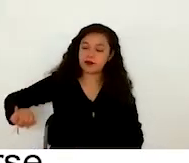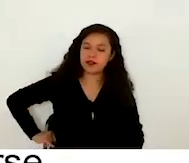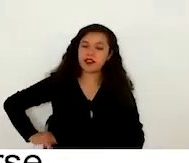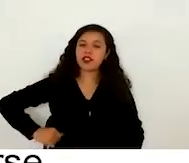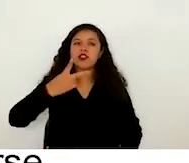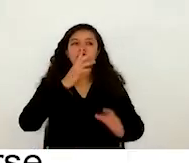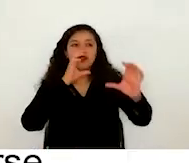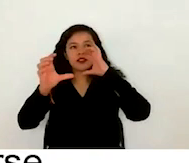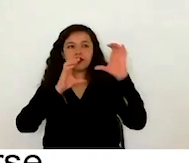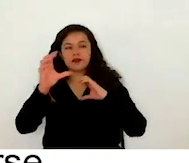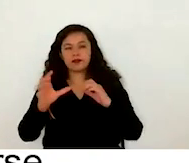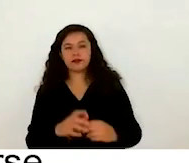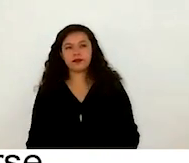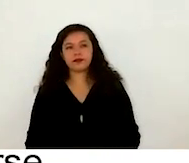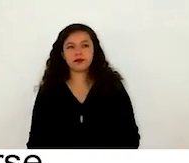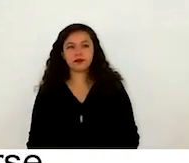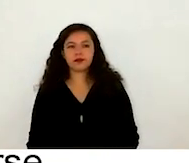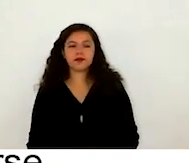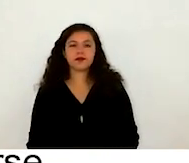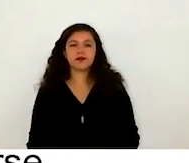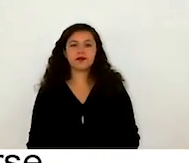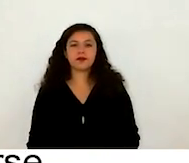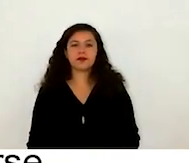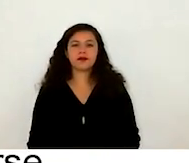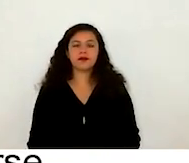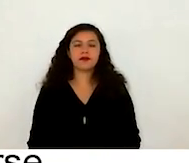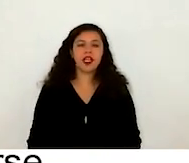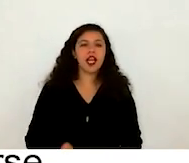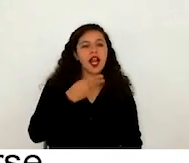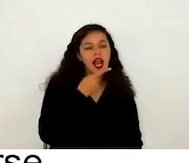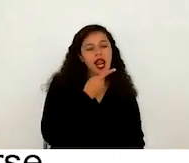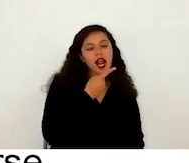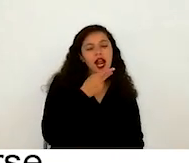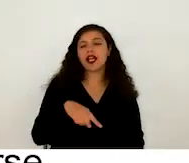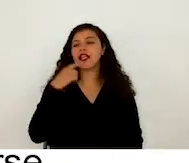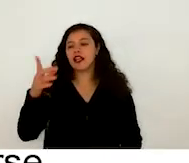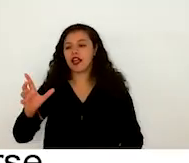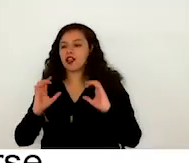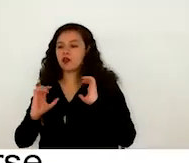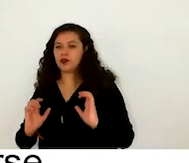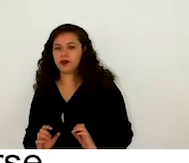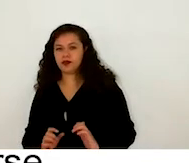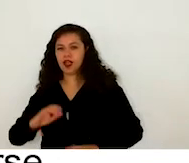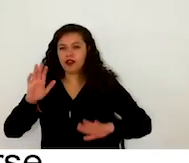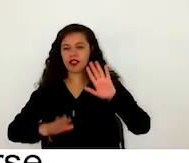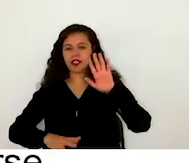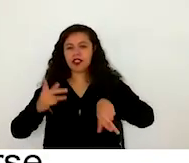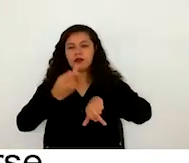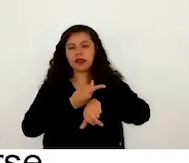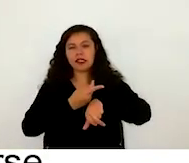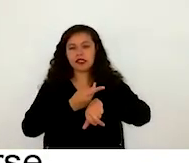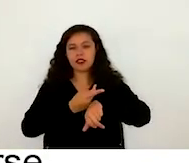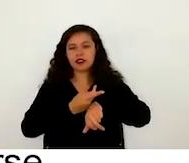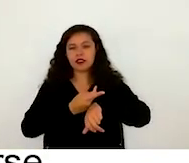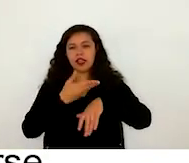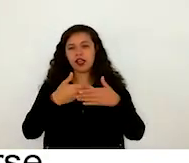comunicaciones ska verbal y esta no verbal les ha pasado a ustedes que dentro del actor de troya hoy en